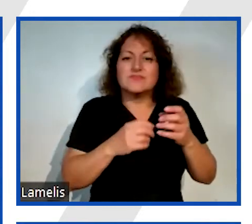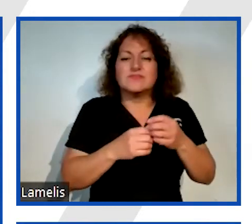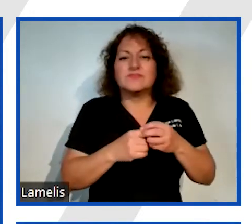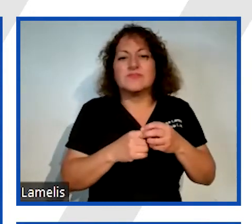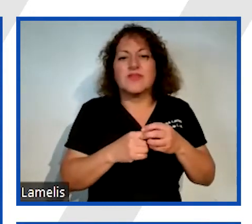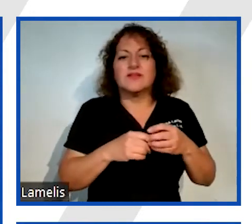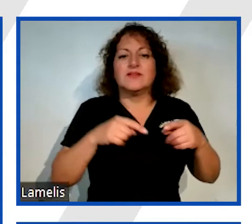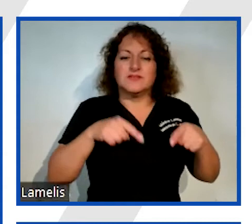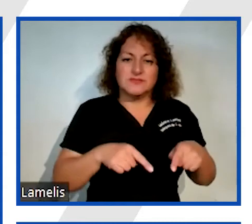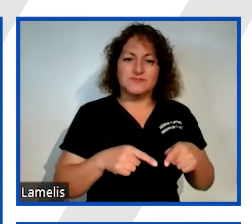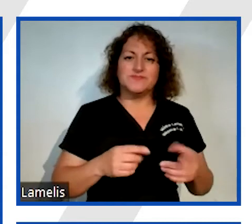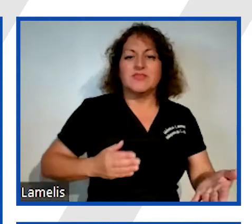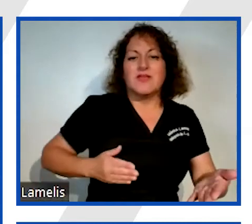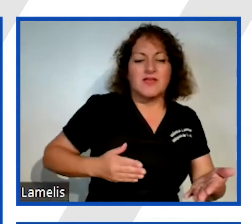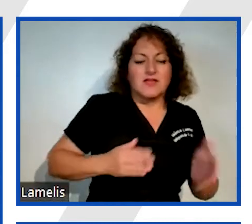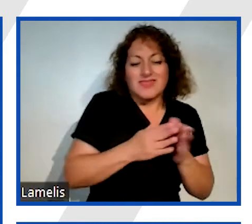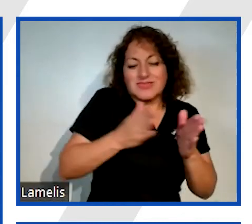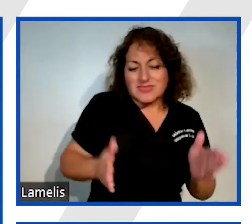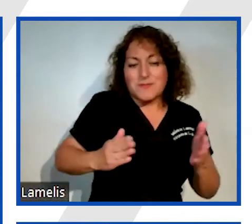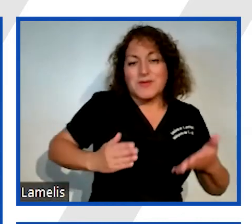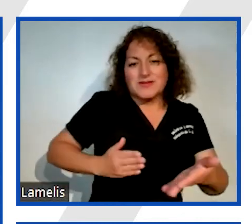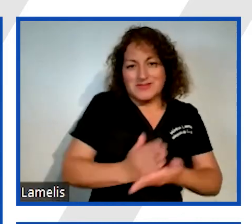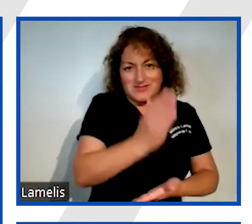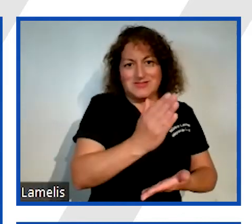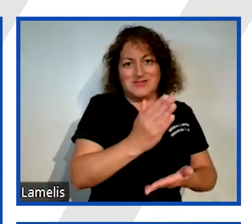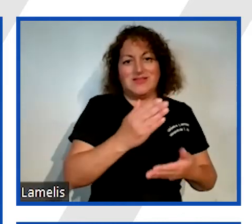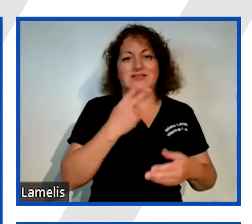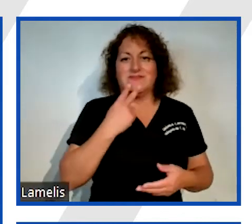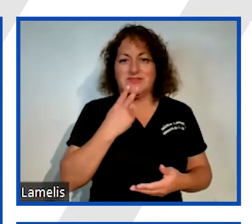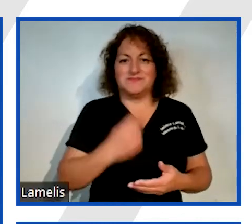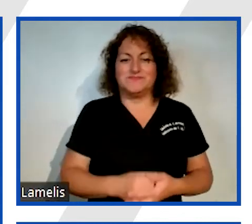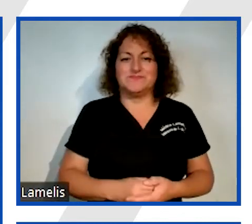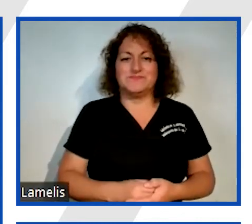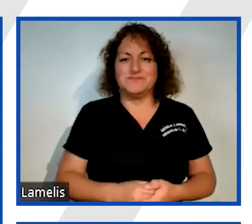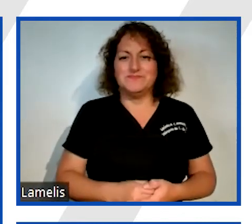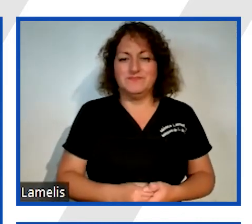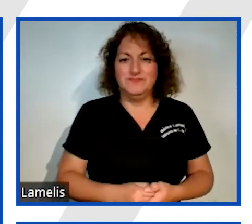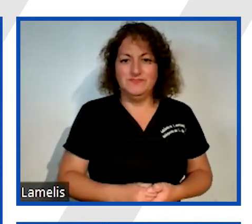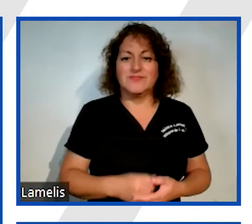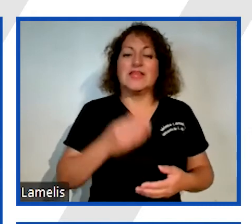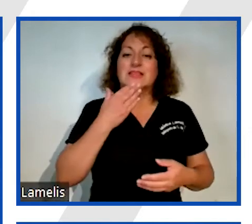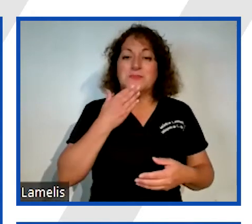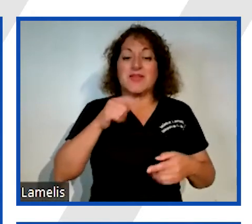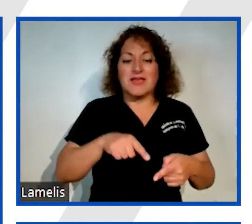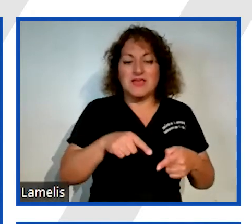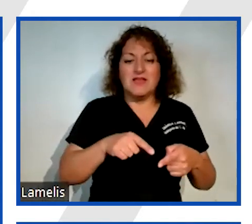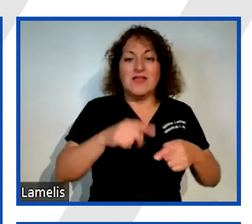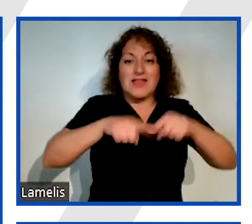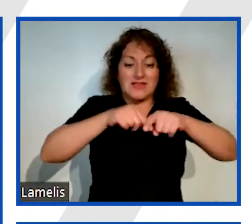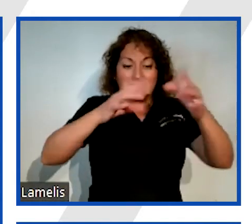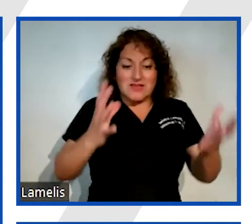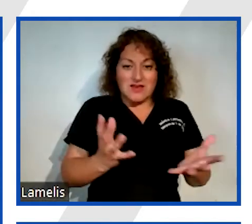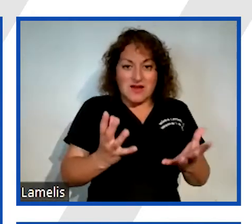la etapa inicial de la vida que es donde vamos a perder el continente primordial y van a ser el campo magnético de la tierra y eso como